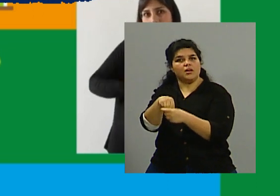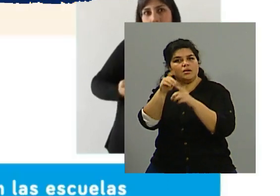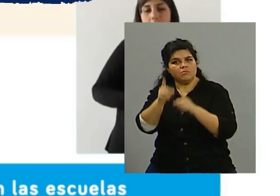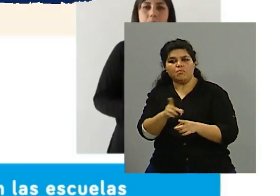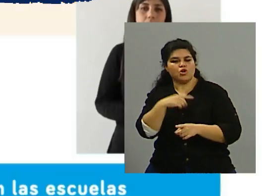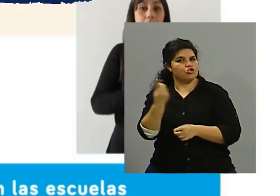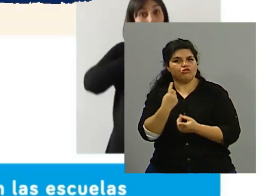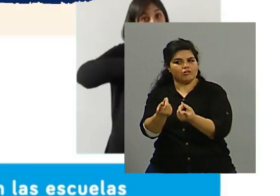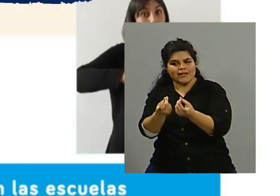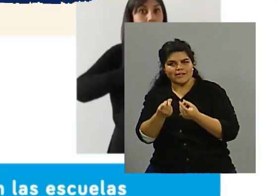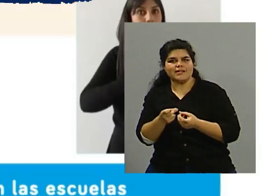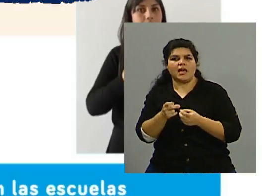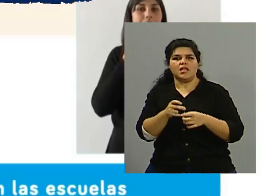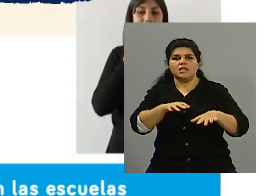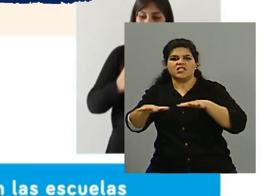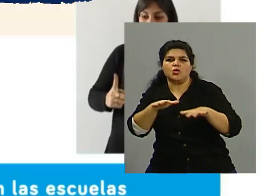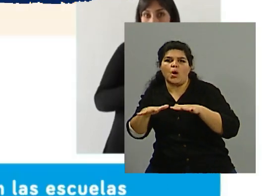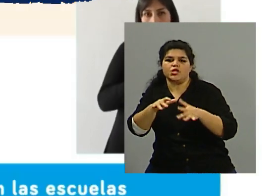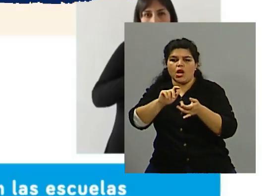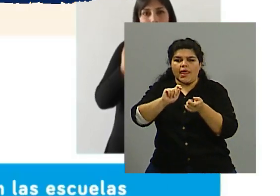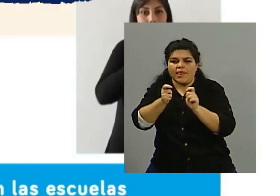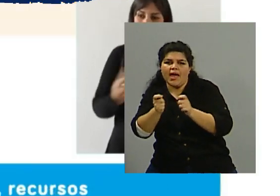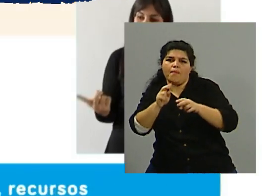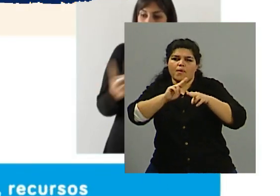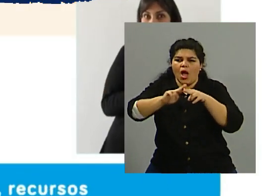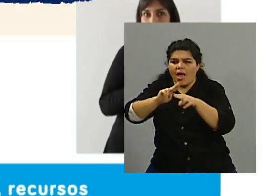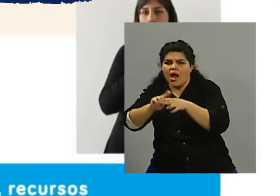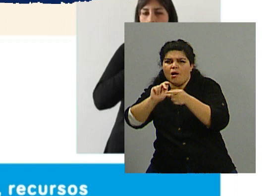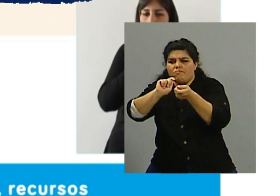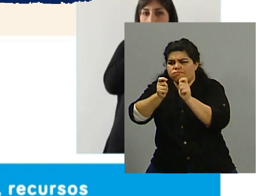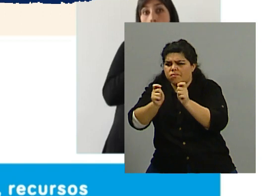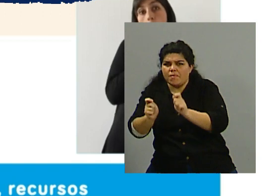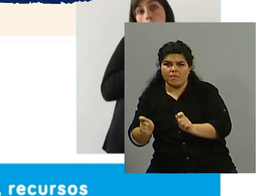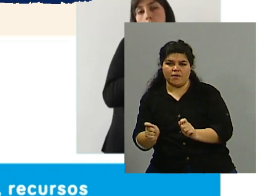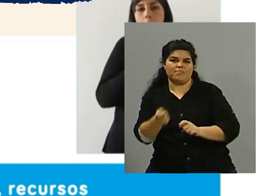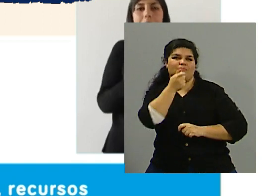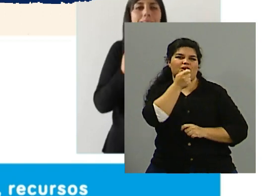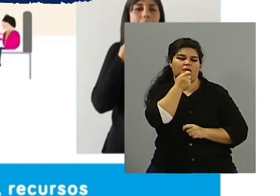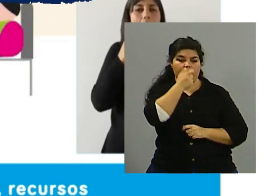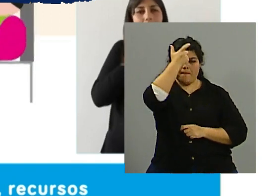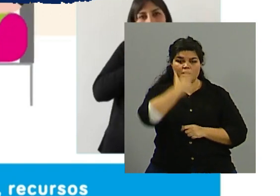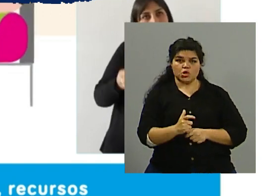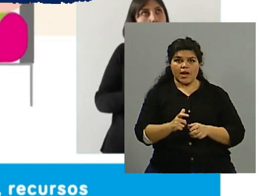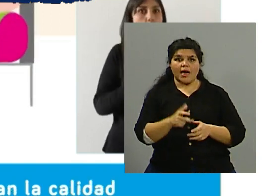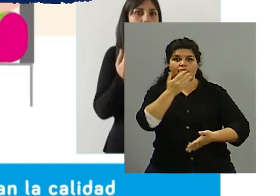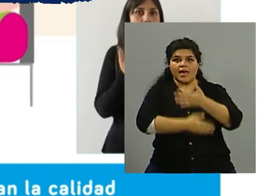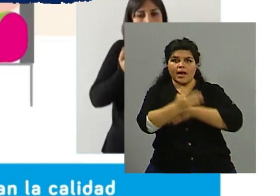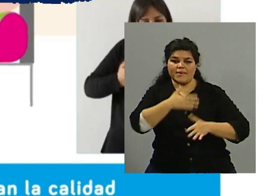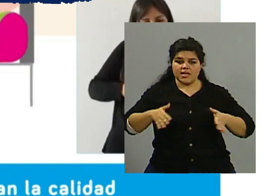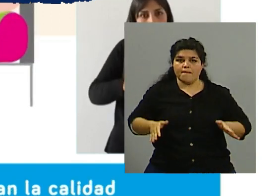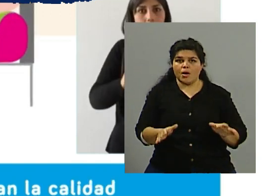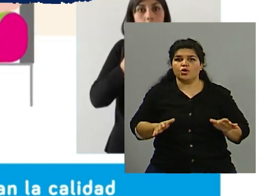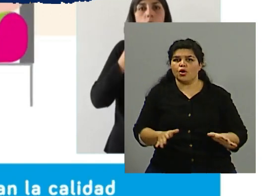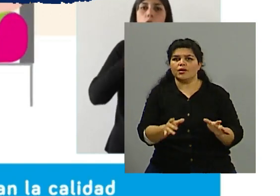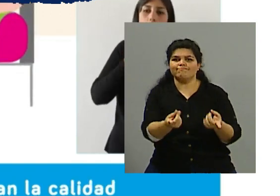la realidad que esa persona con discapacidad requiere. Si es una persona con una discapacidad motora, y vamos a necesitar recursos edilicios